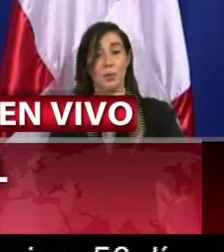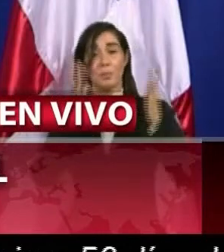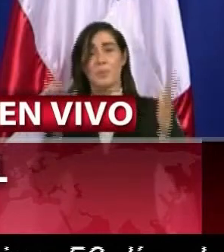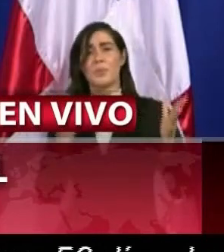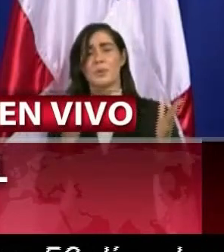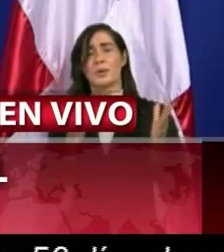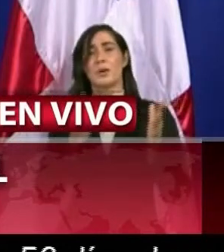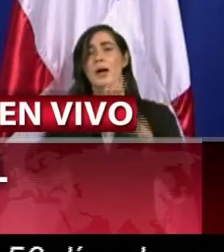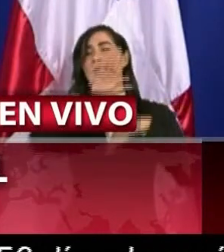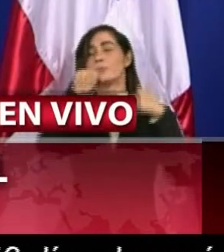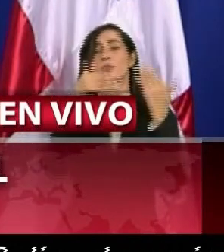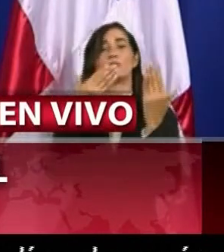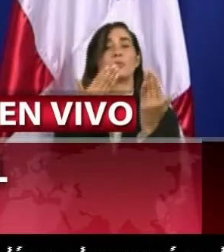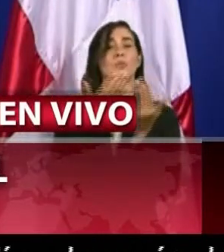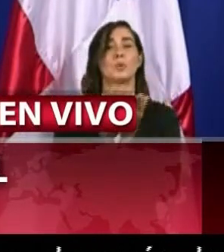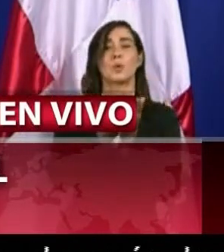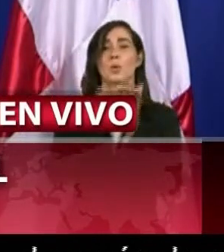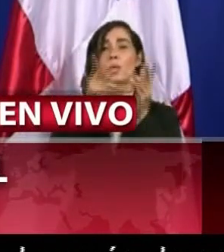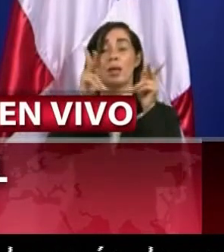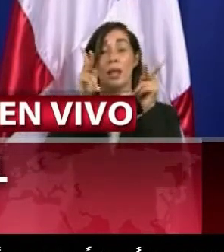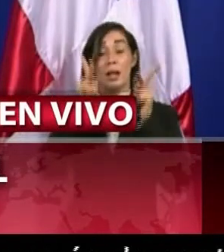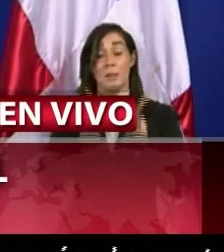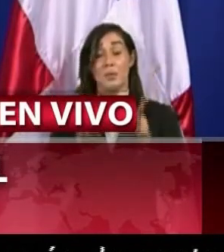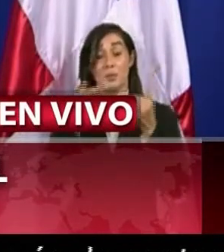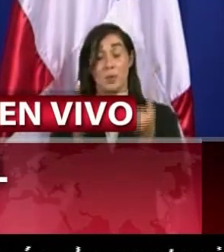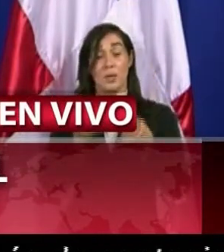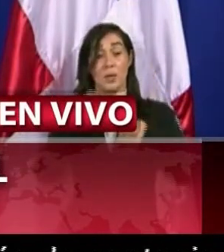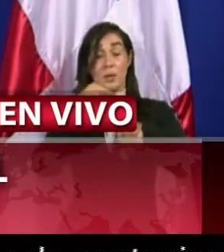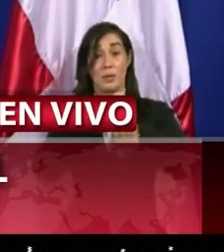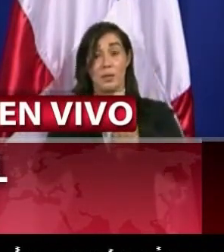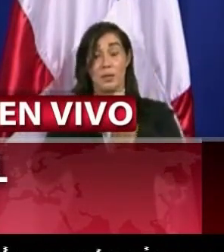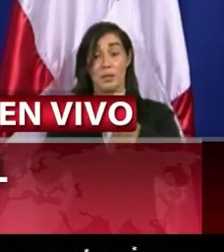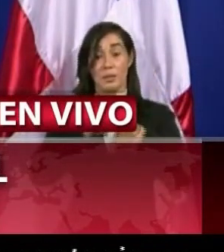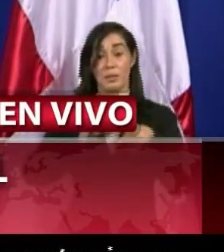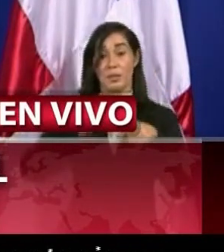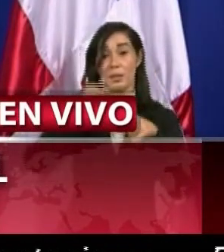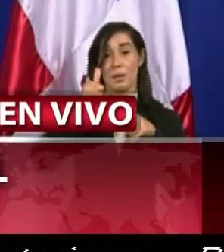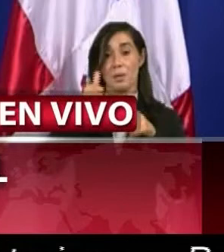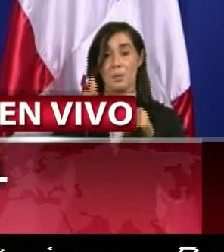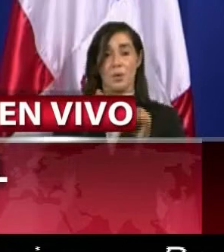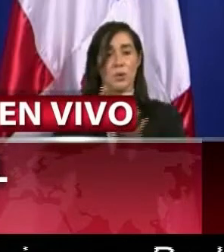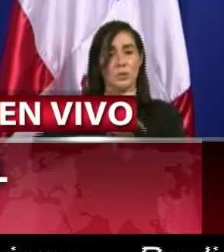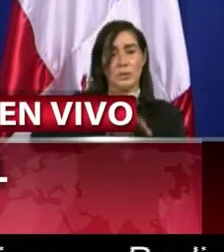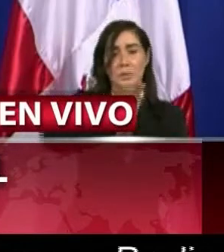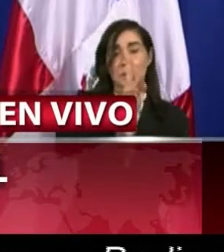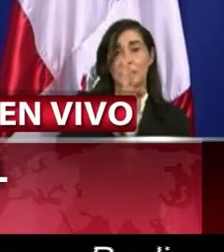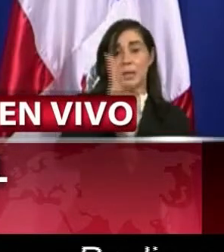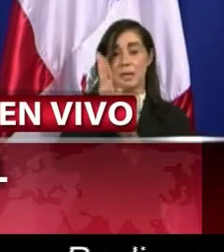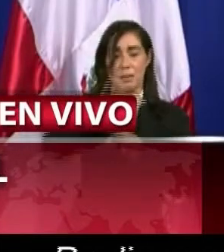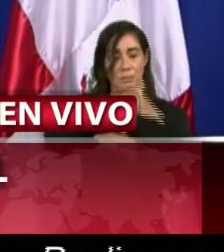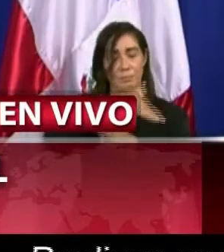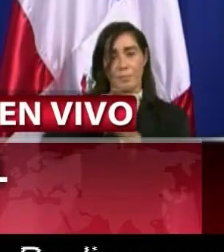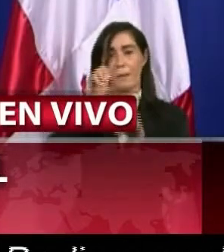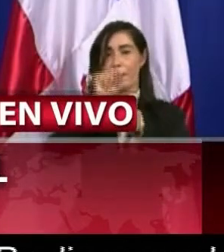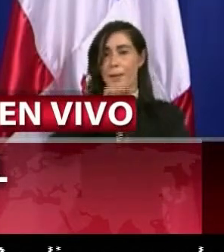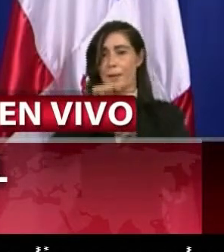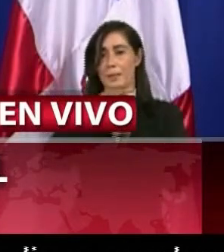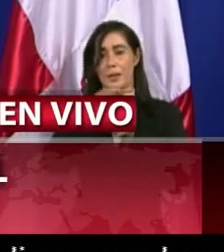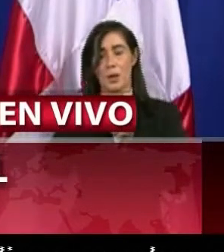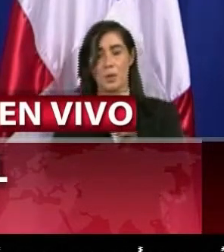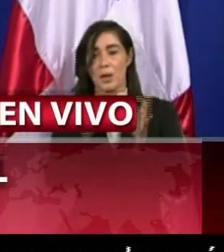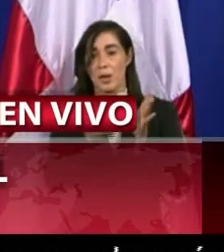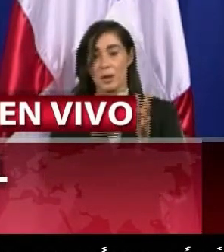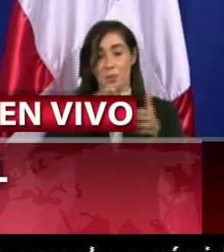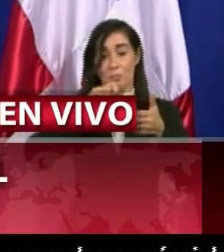en fin, a todo el que está asumiendo cada día el reto de salir a la calle,